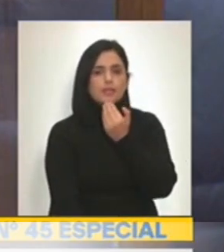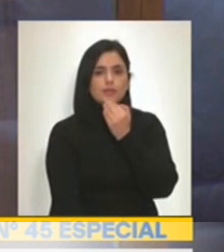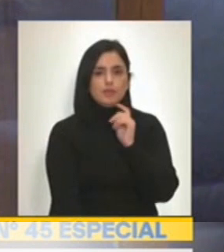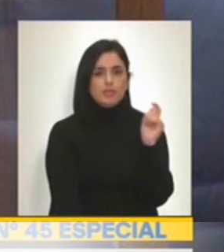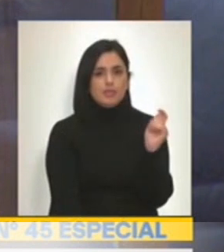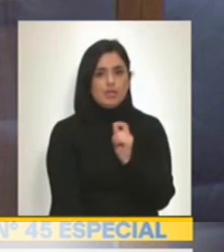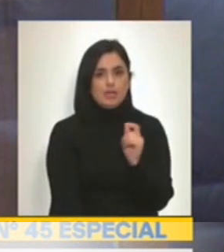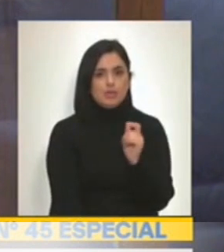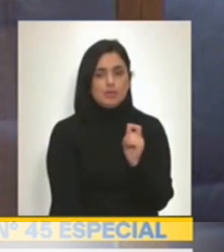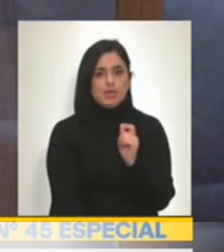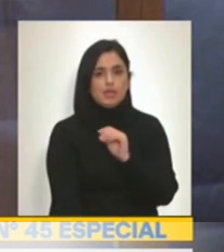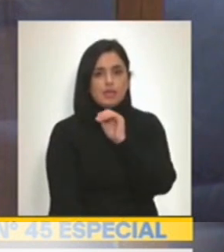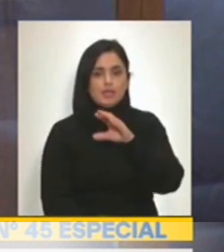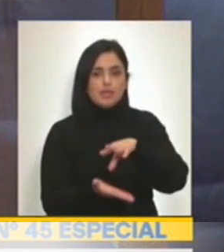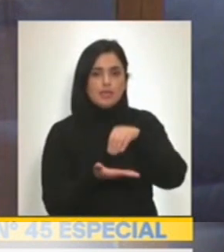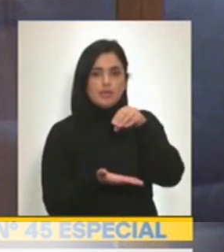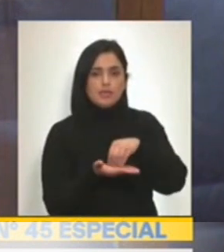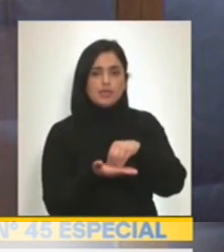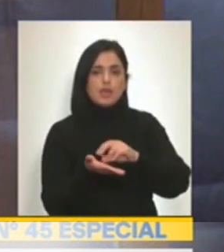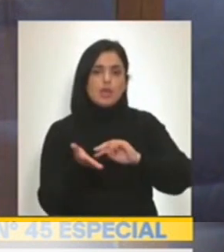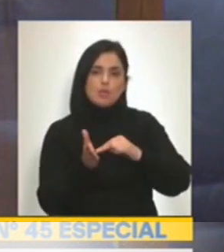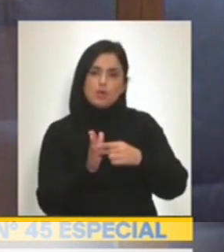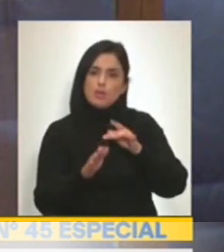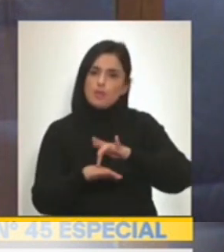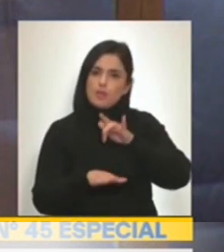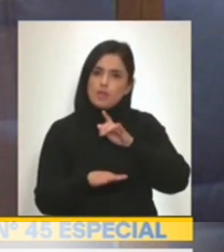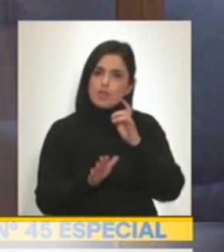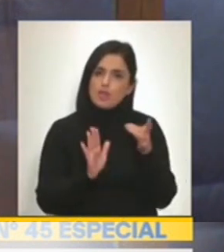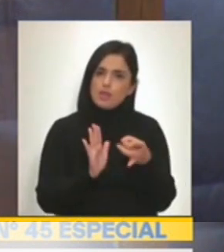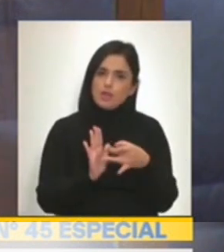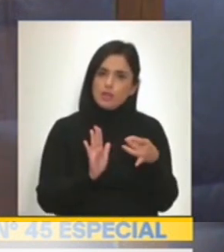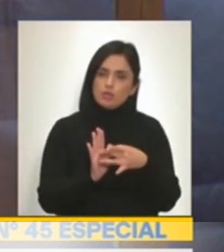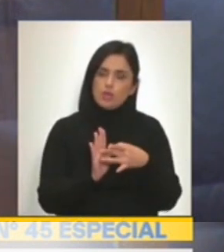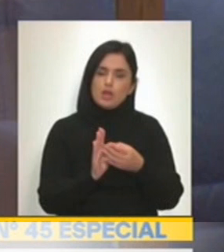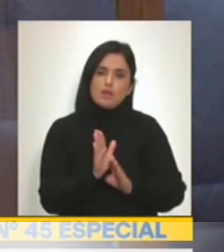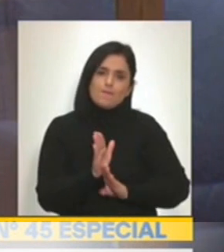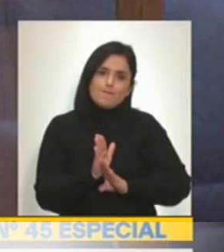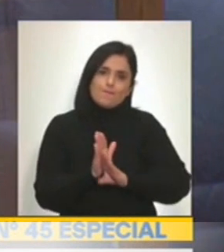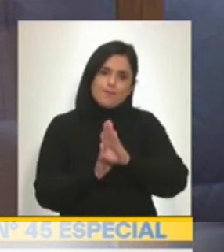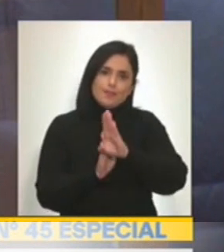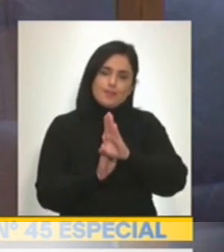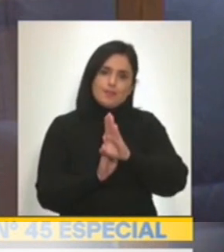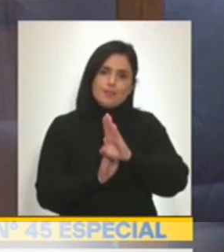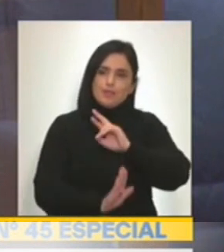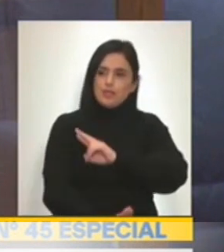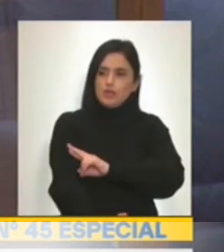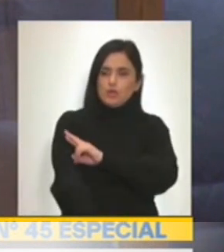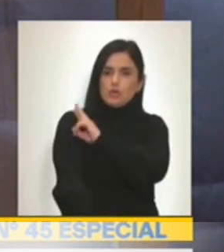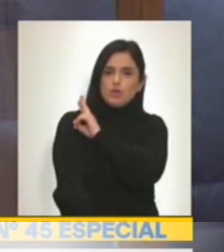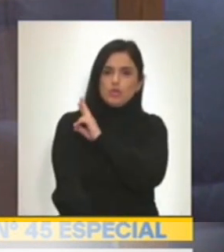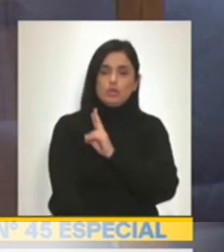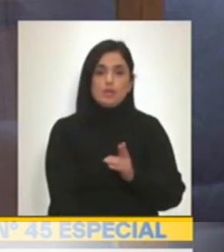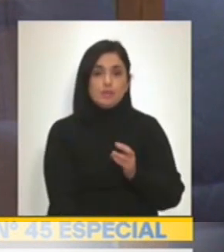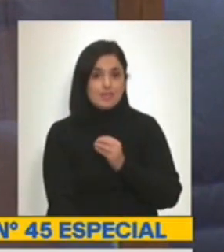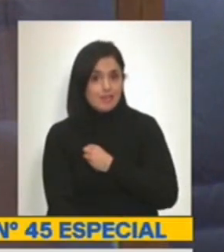y en Arica, tenemos serios problemas en temas delictuales. Los hechos de violencia han crecido fuertemente en la macrozona norte,